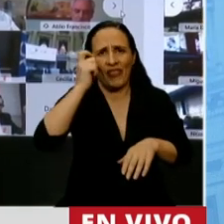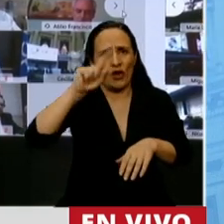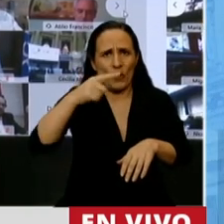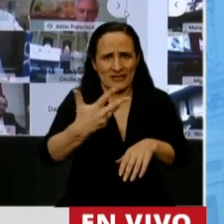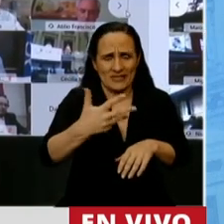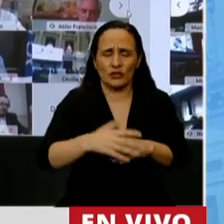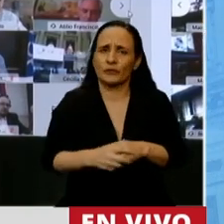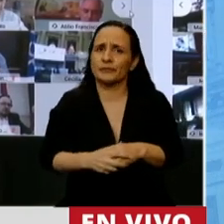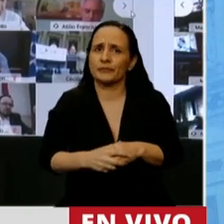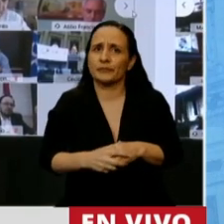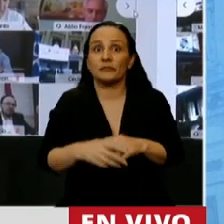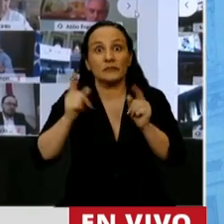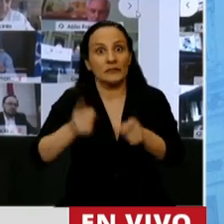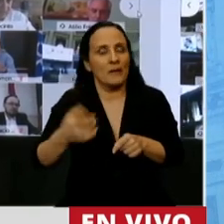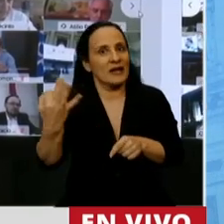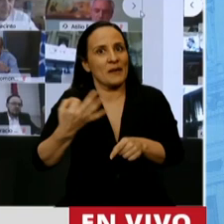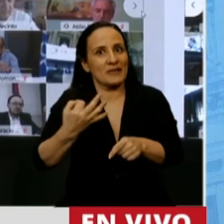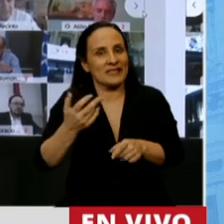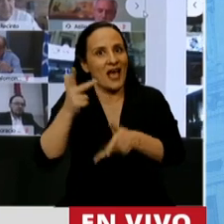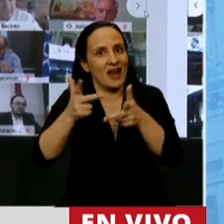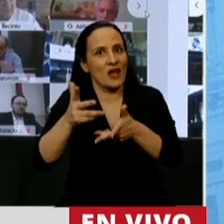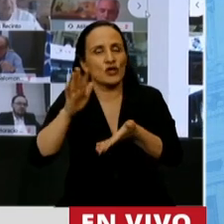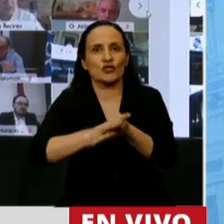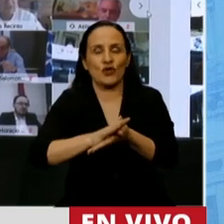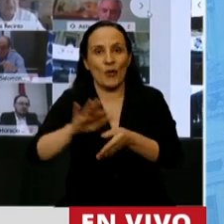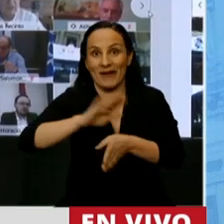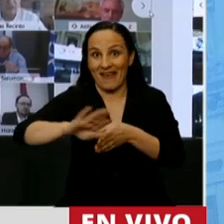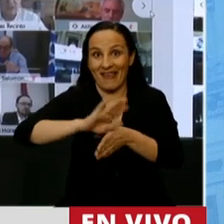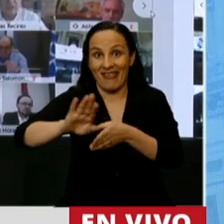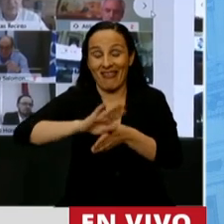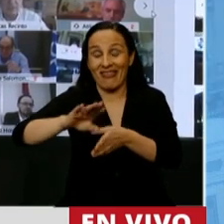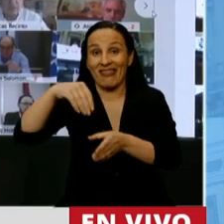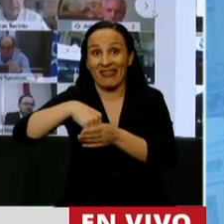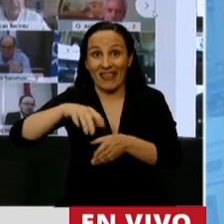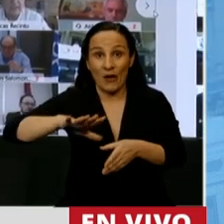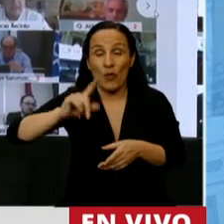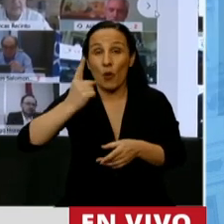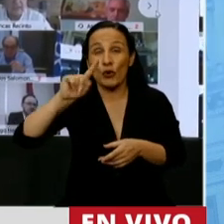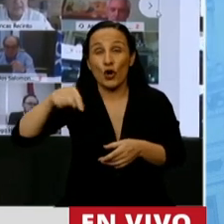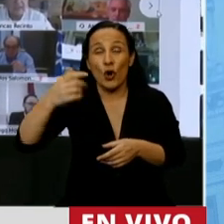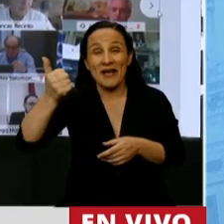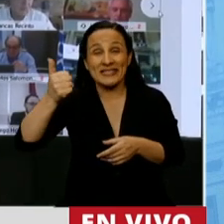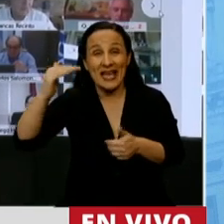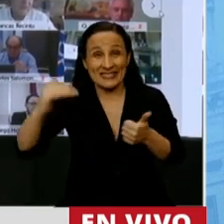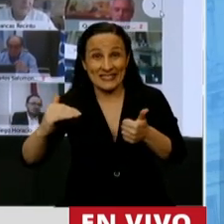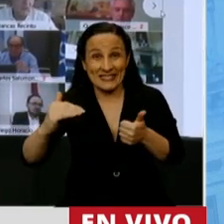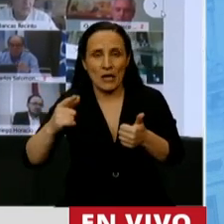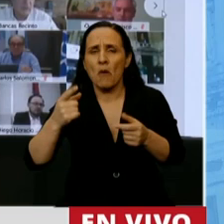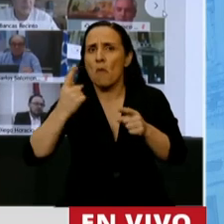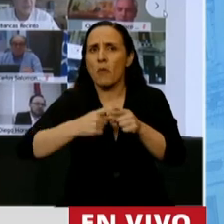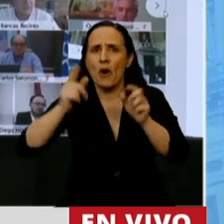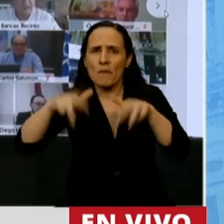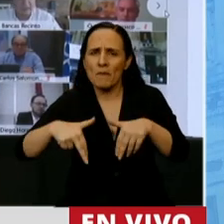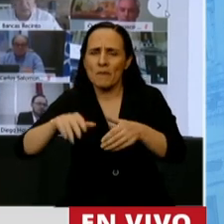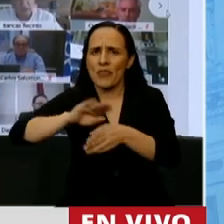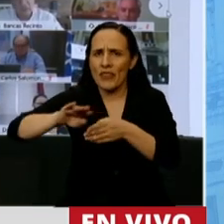Y una mención especial merece la previsión para los servicios de deuda pública, que cae al 1,6% como resultado de la reestructuración